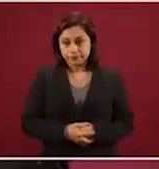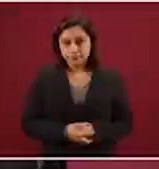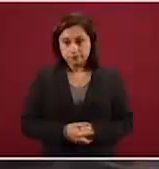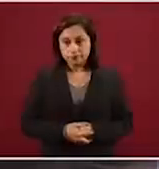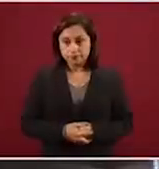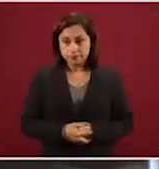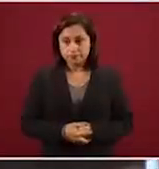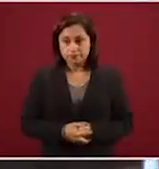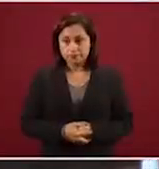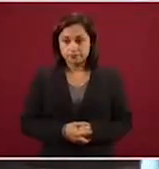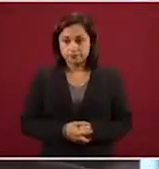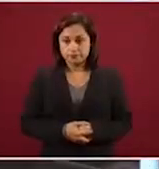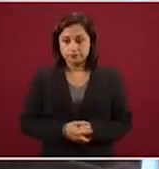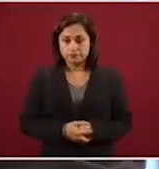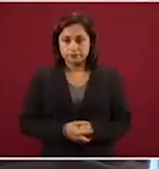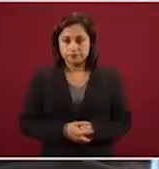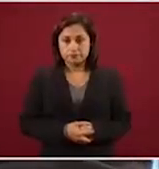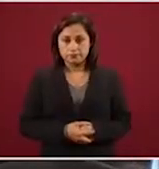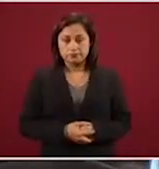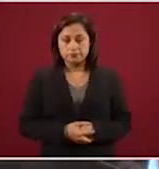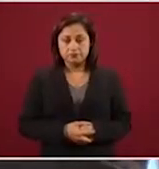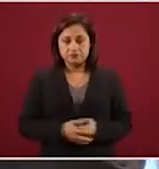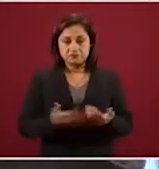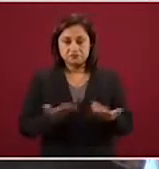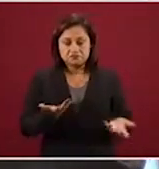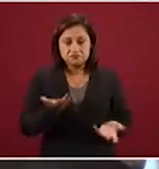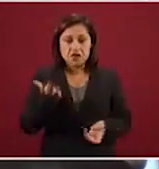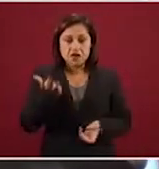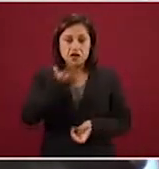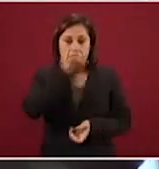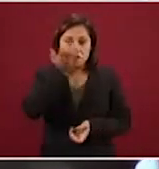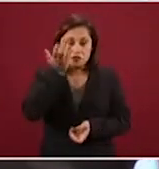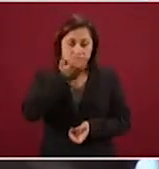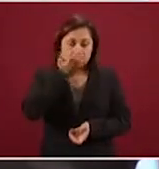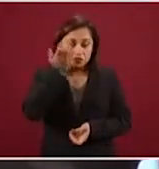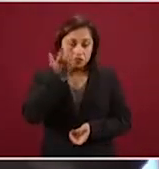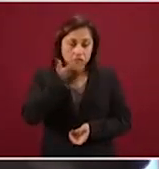De las prácticas que tienen para